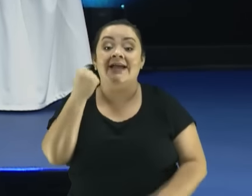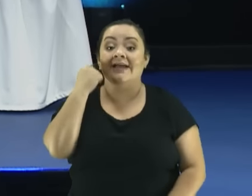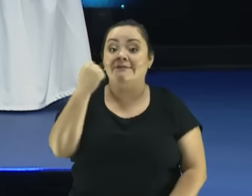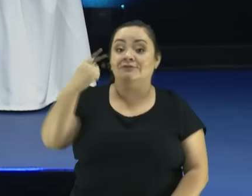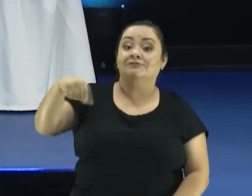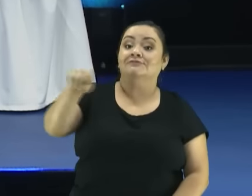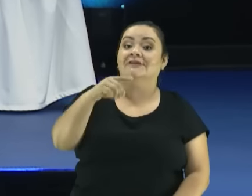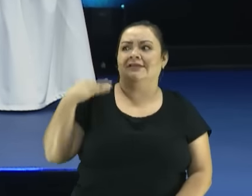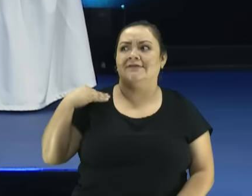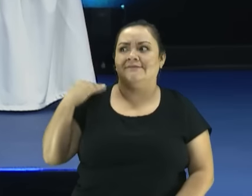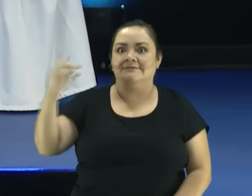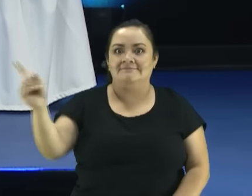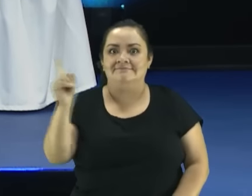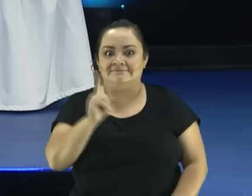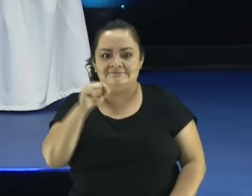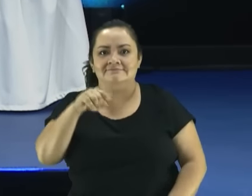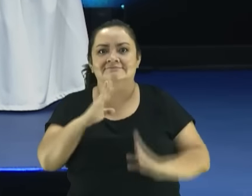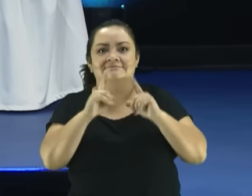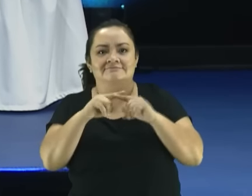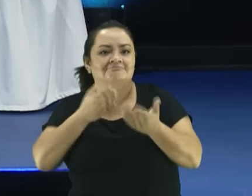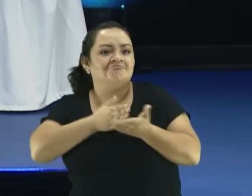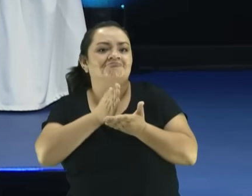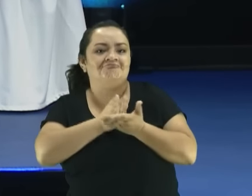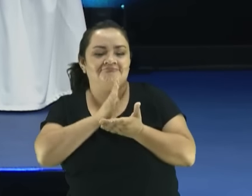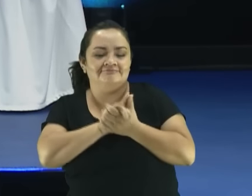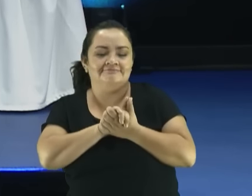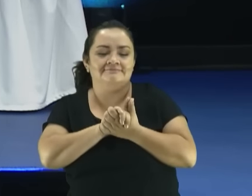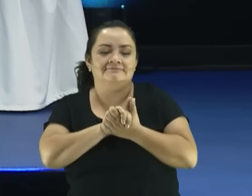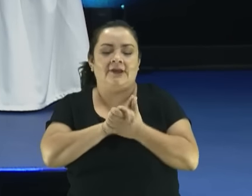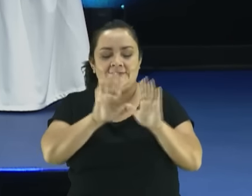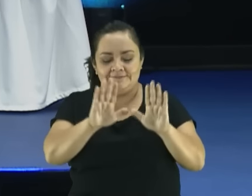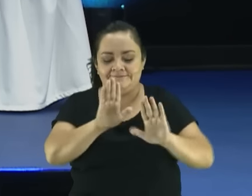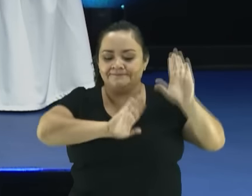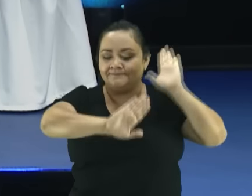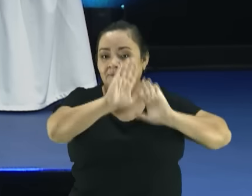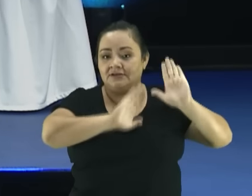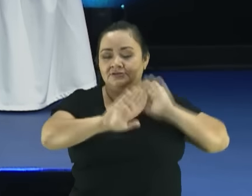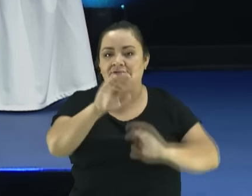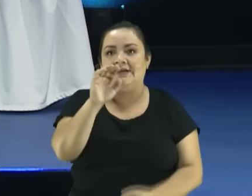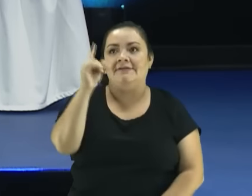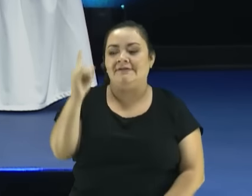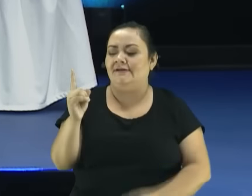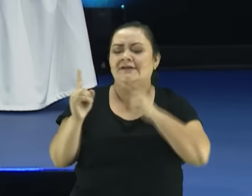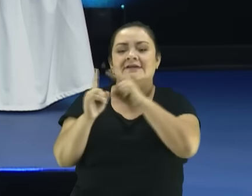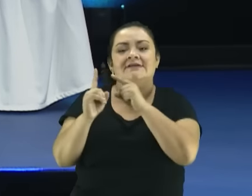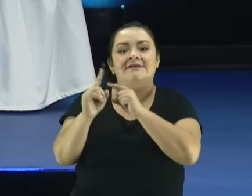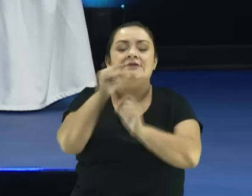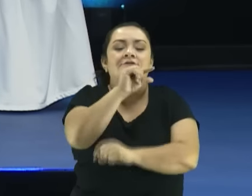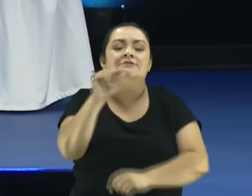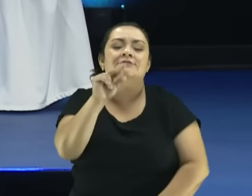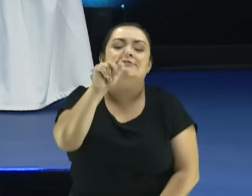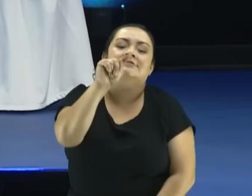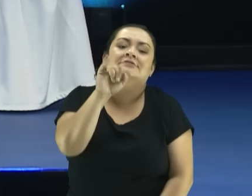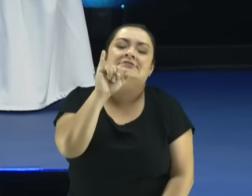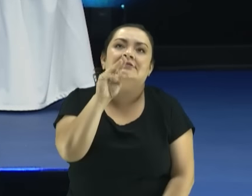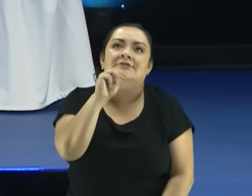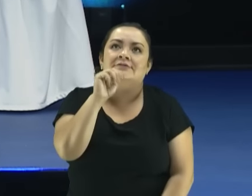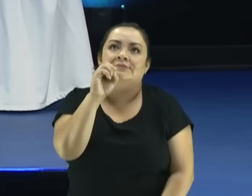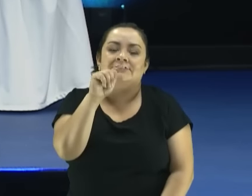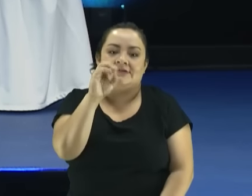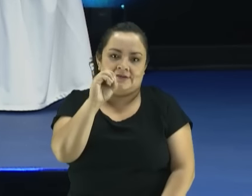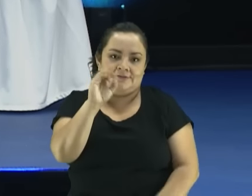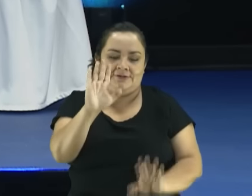casa del señor déjeme contarle un poco de la historia de Timoteo primera Timoteo contiene seis capítulos y tiene 113